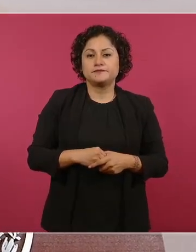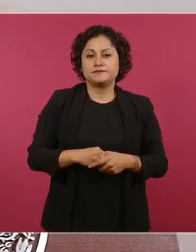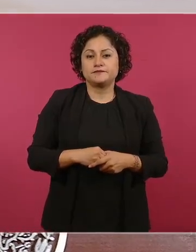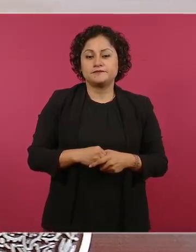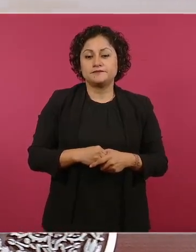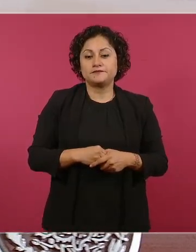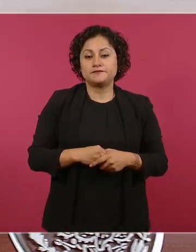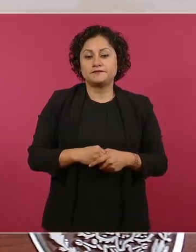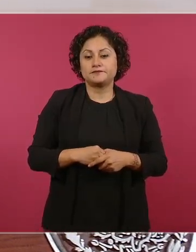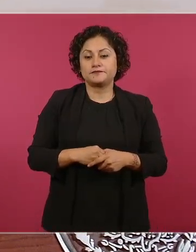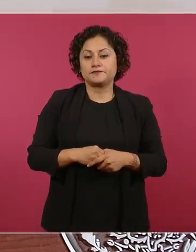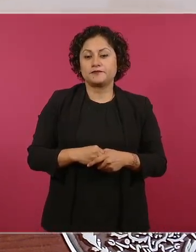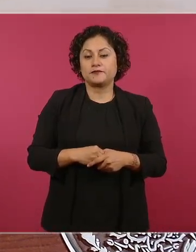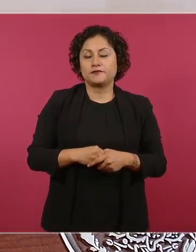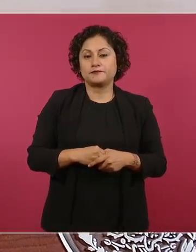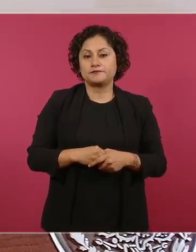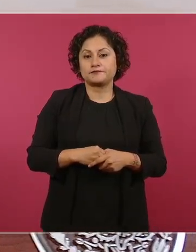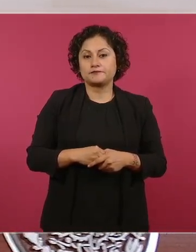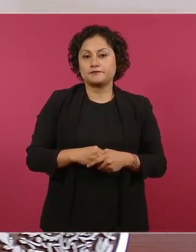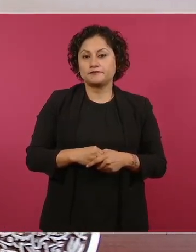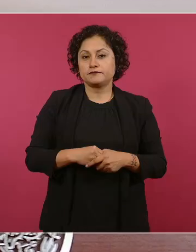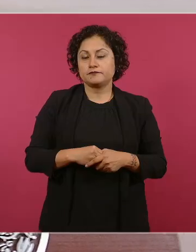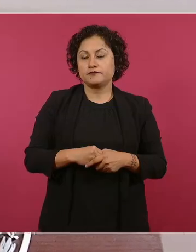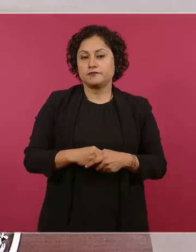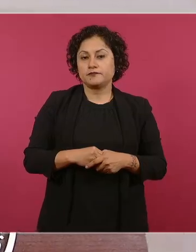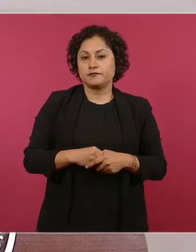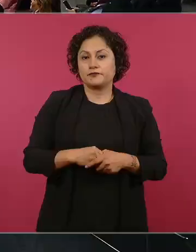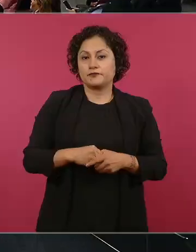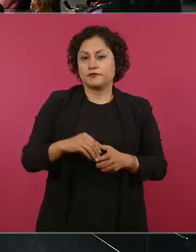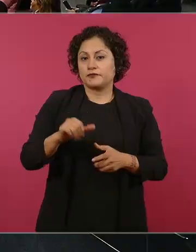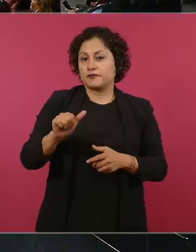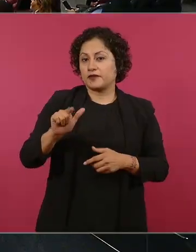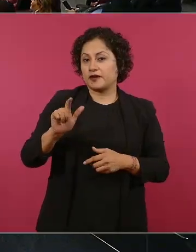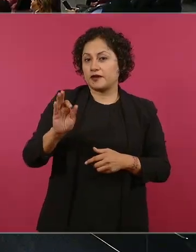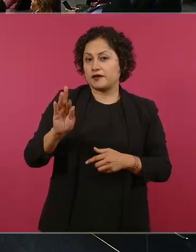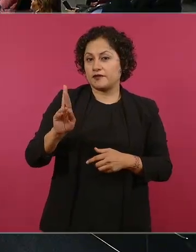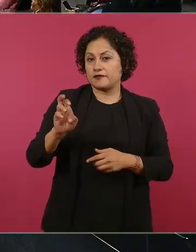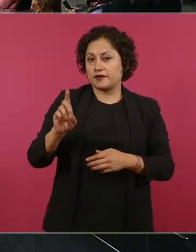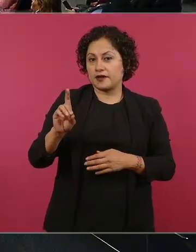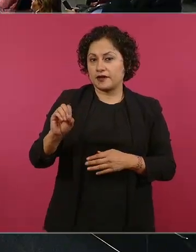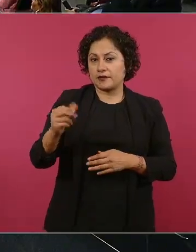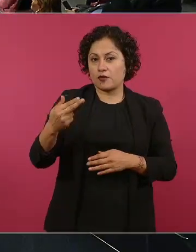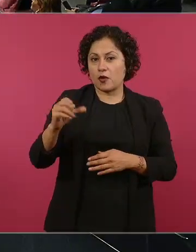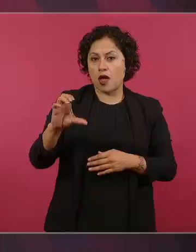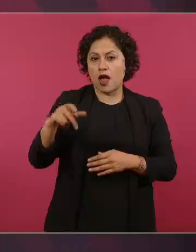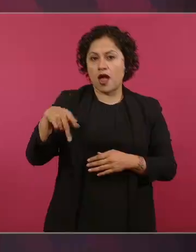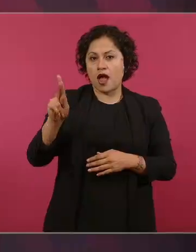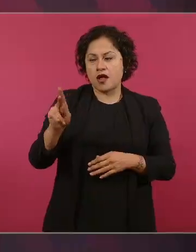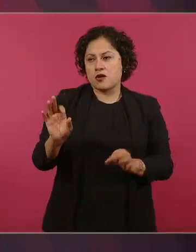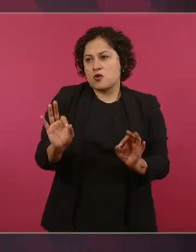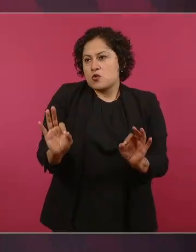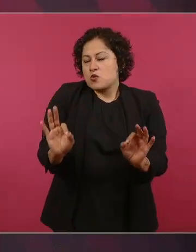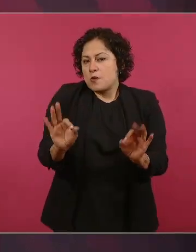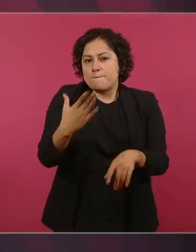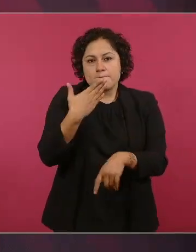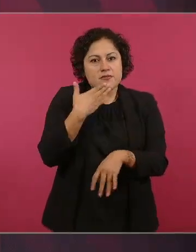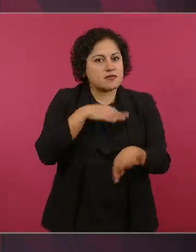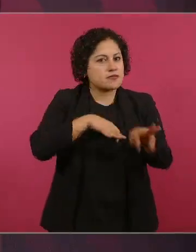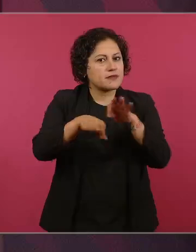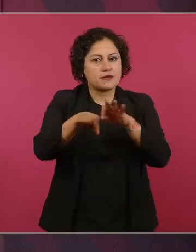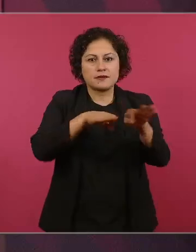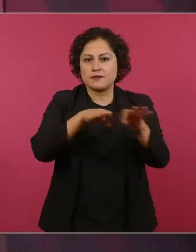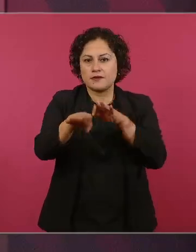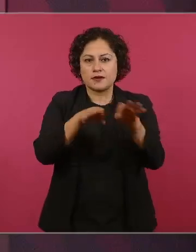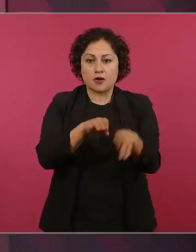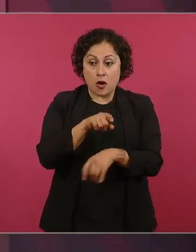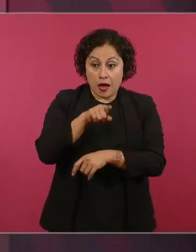muy bien lo que está haciendo Alfredo Harp, es el principal promotor del béisbol